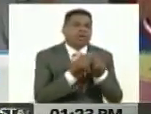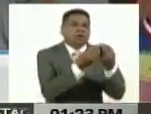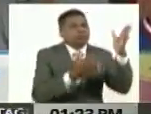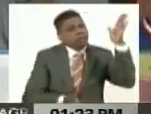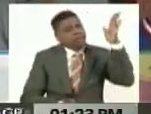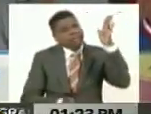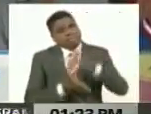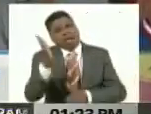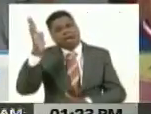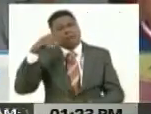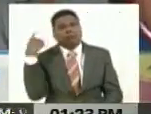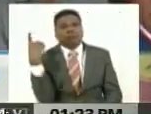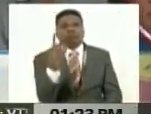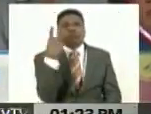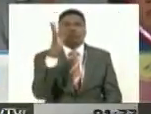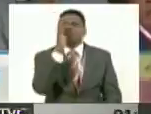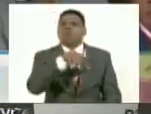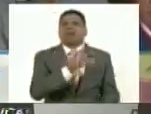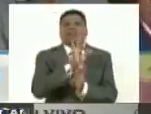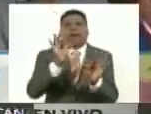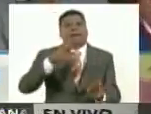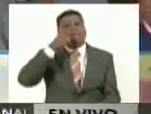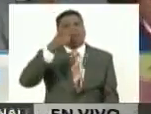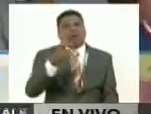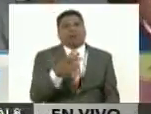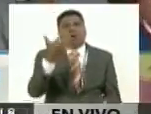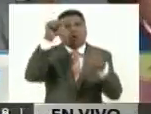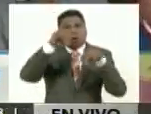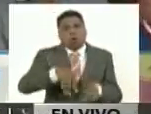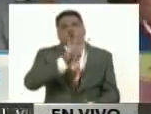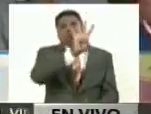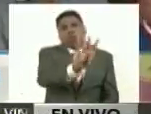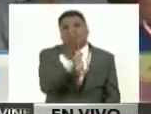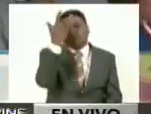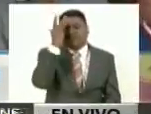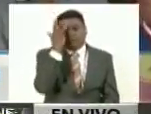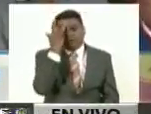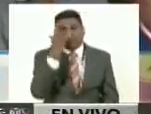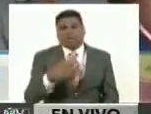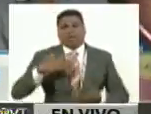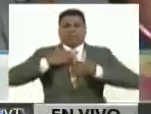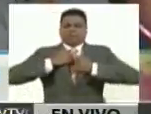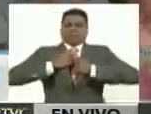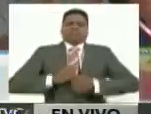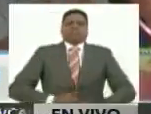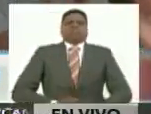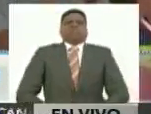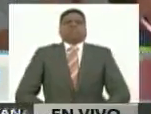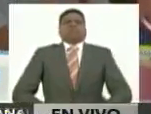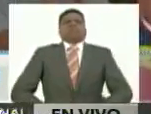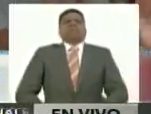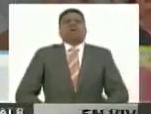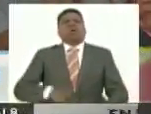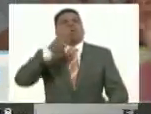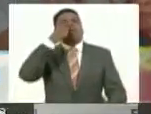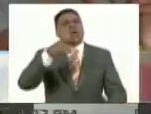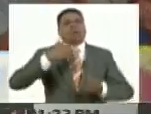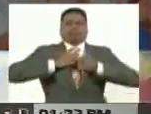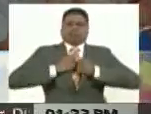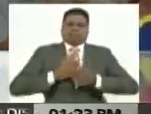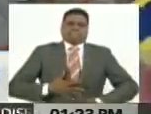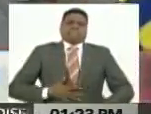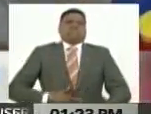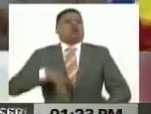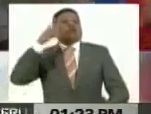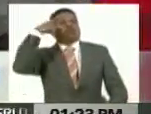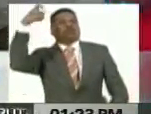solos, no había pueblo. Hoy el 4 de febrero está vestido de pueblo, está vestido de calle, está vestido de sueños,